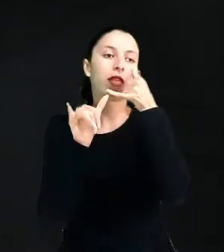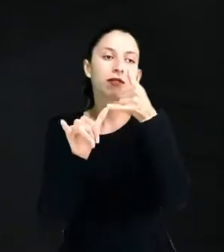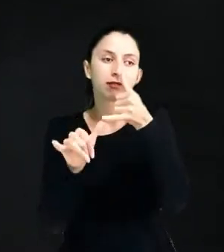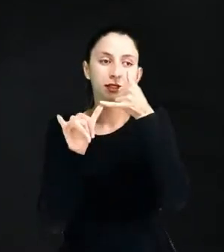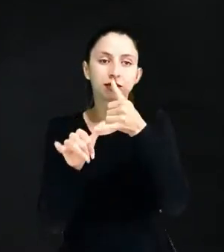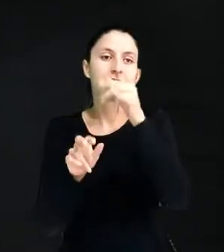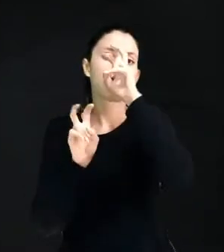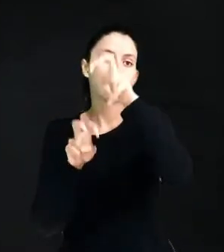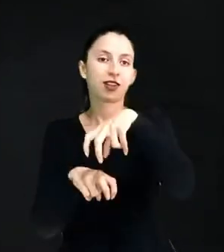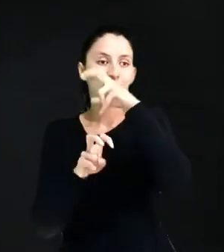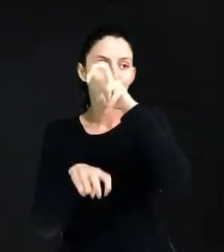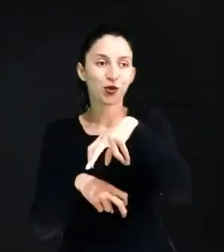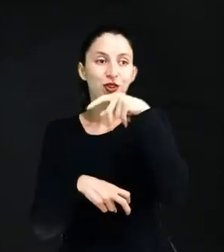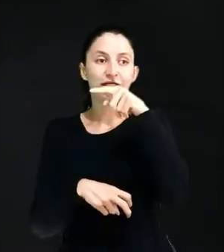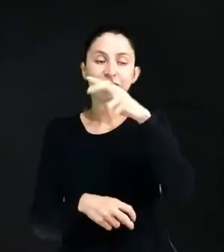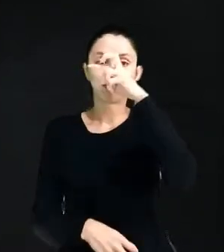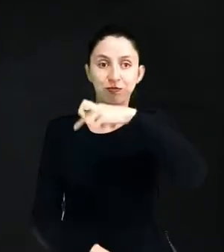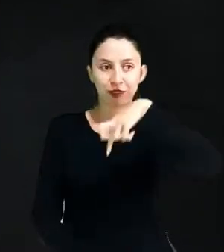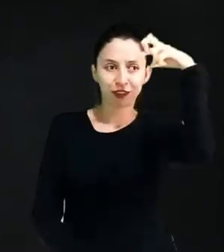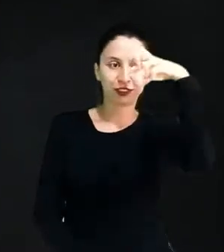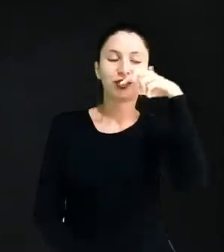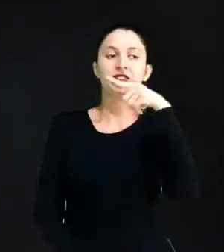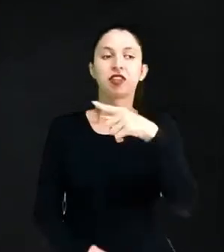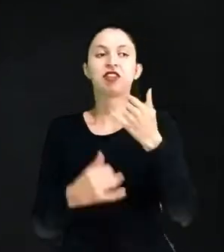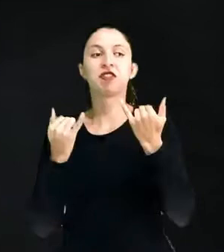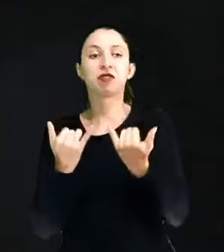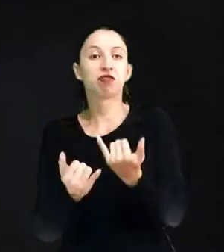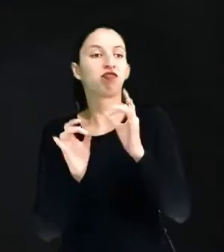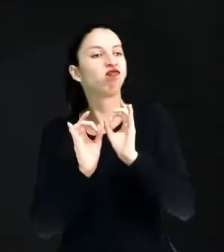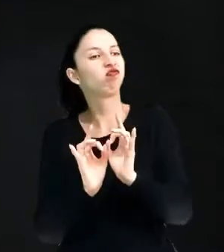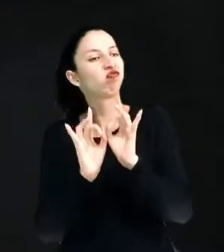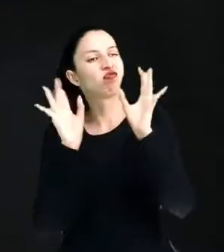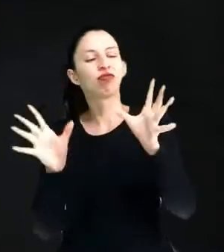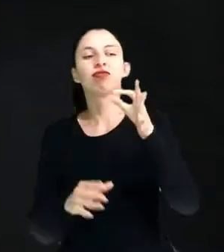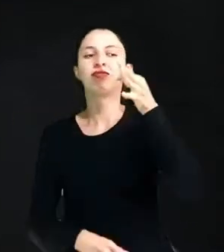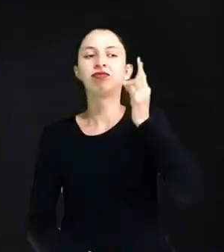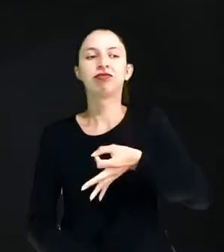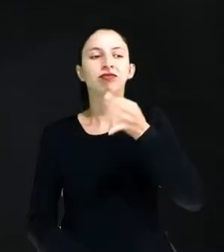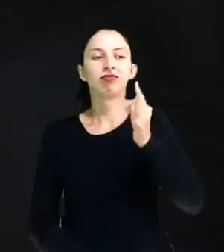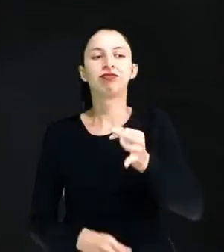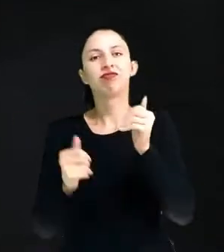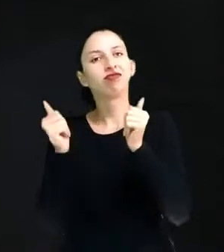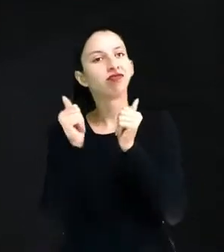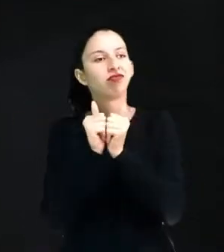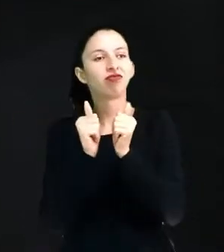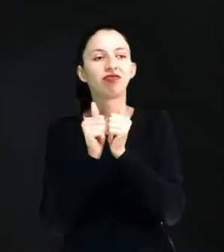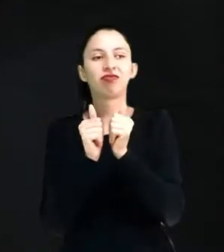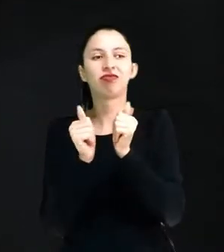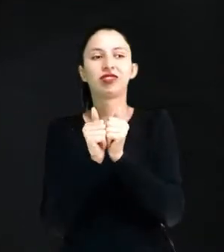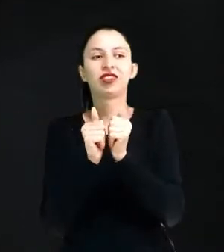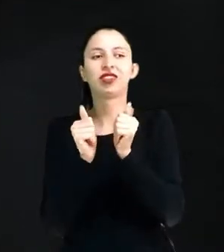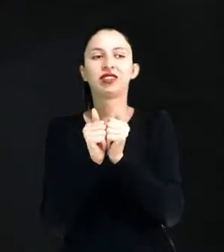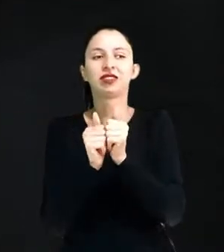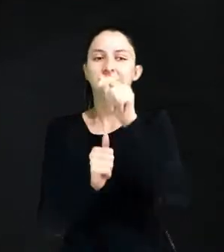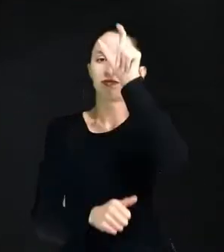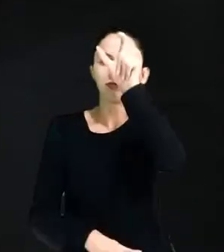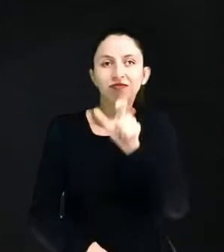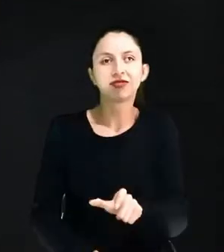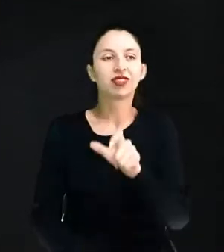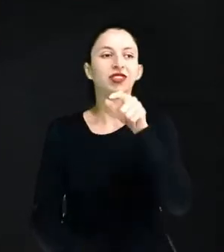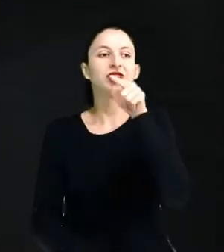soy ingeniera agrónoma y tuve la oportunidad de tener siempre al lado como esa